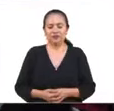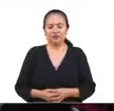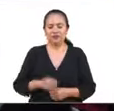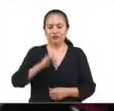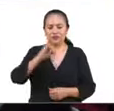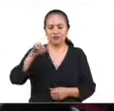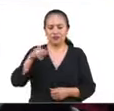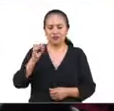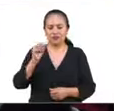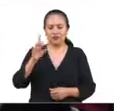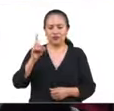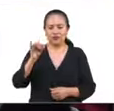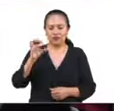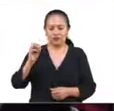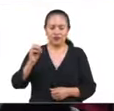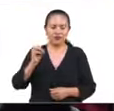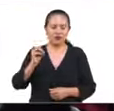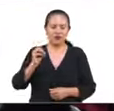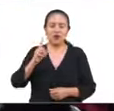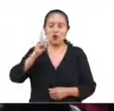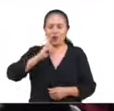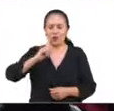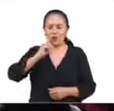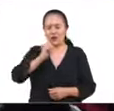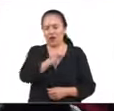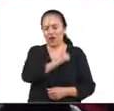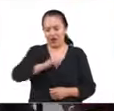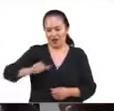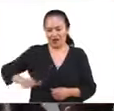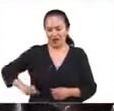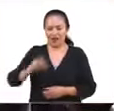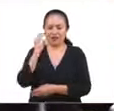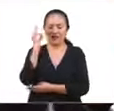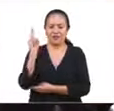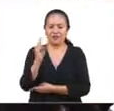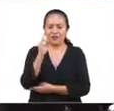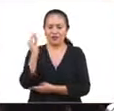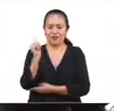Judith Vanegas Tapia, alcaldesa de Milpa Alta.